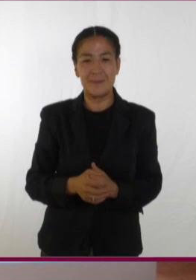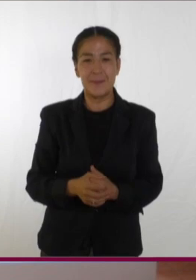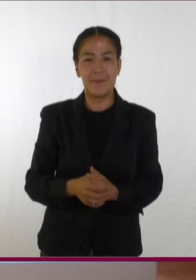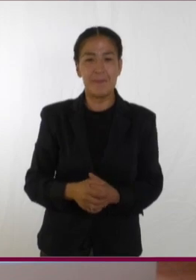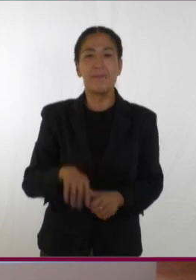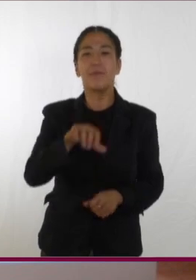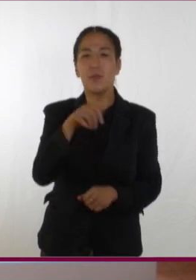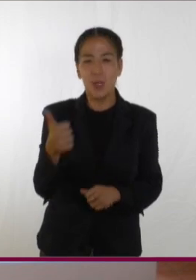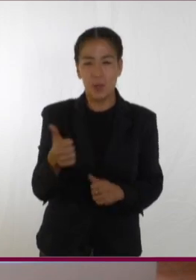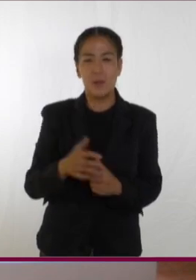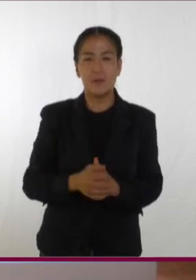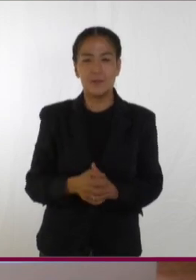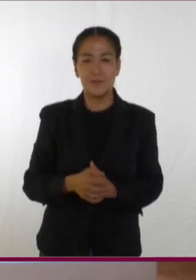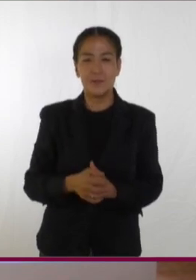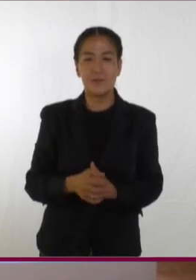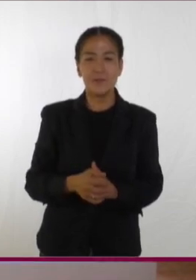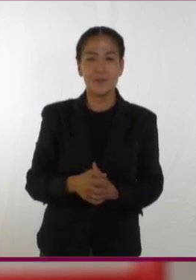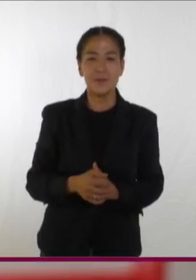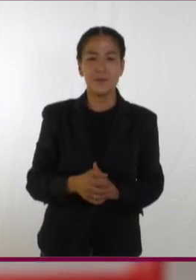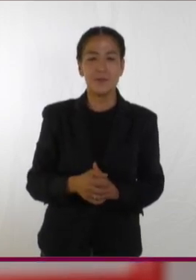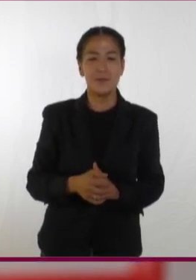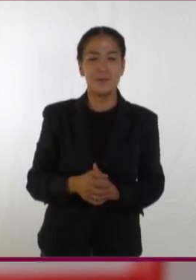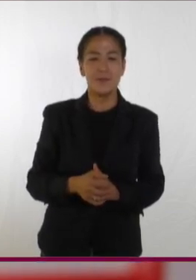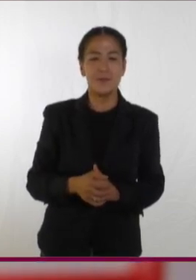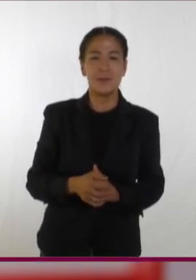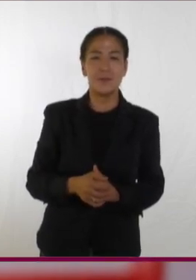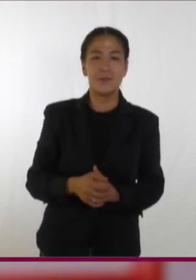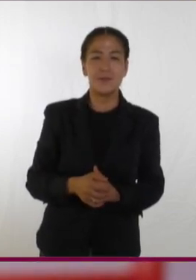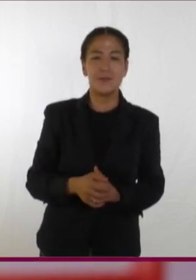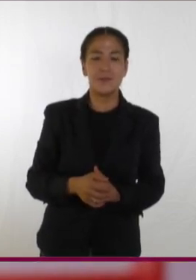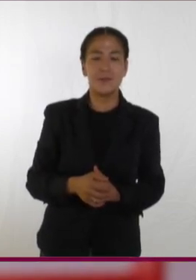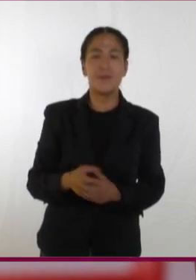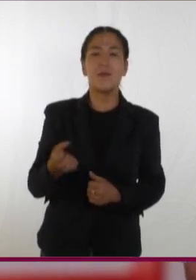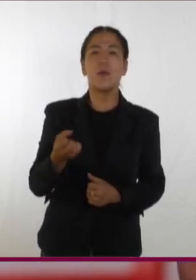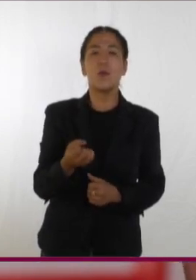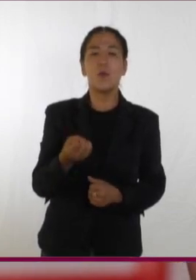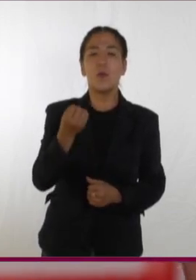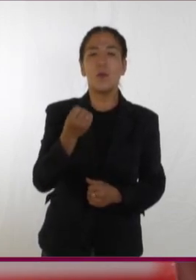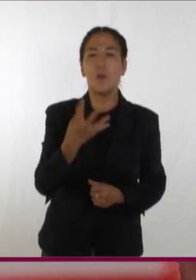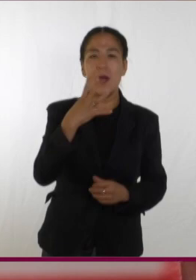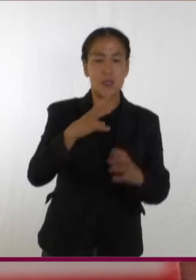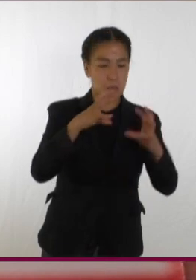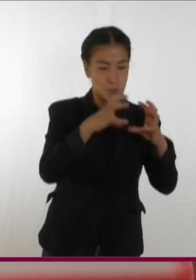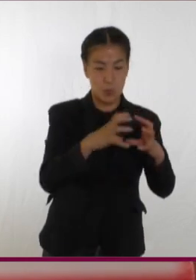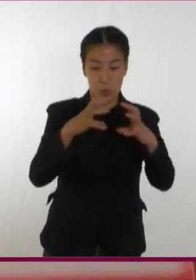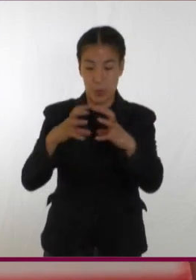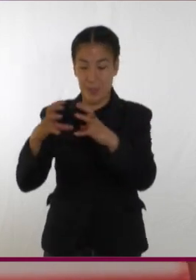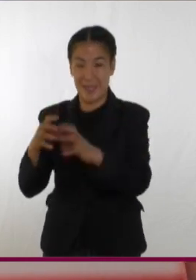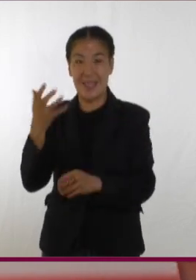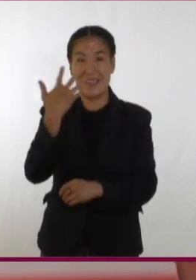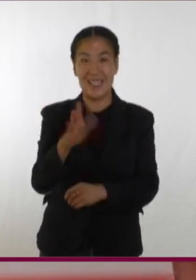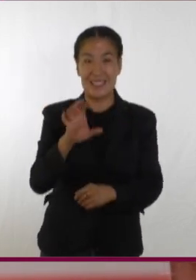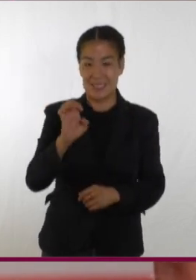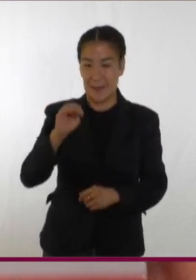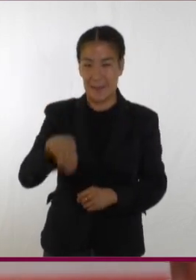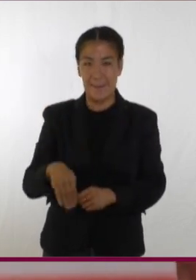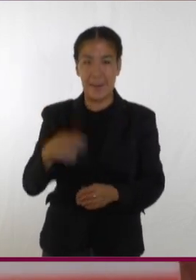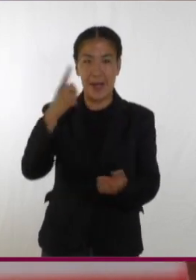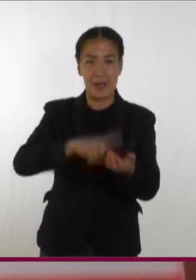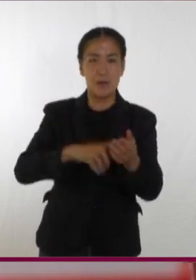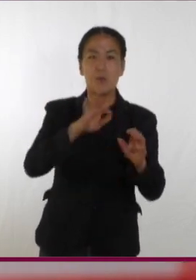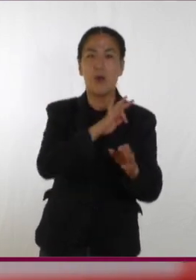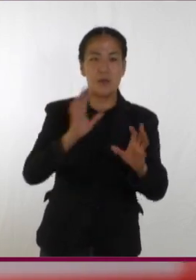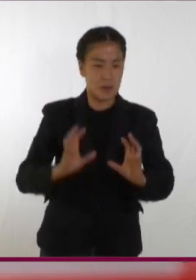puse muy fácil. A ver, vamos a ver este otro. A ver. ¿Cuántas bolas de 10 centímetros